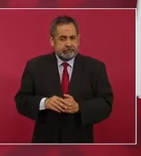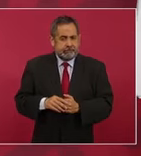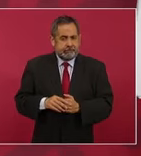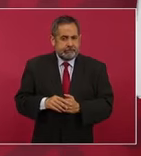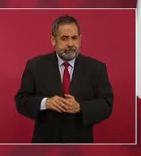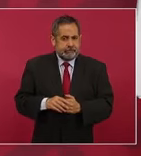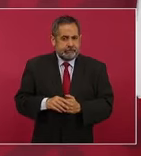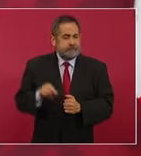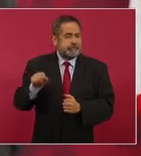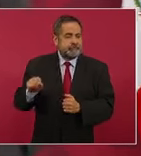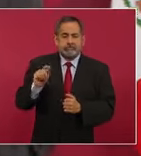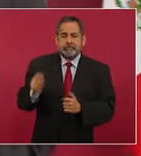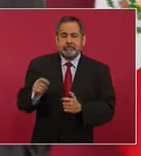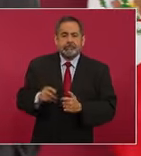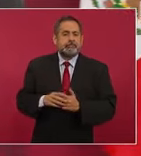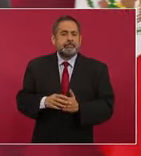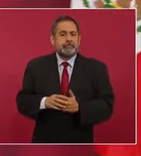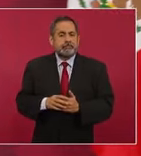son